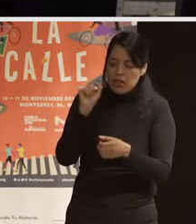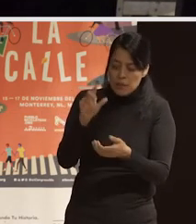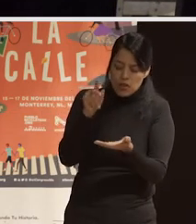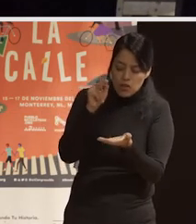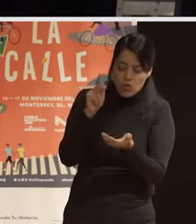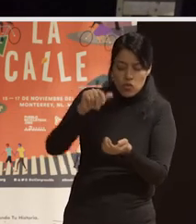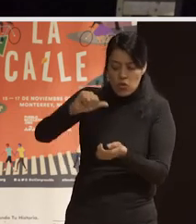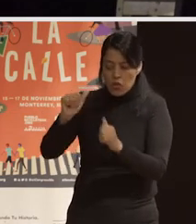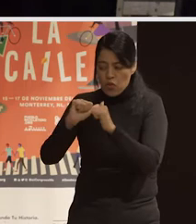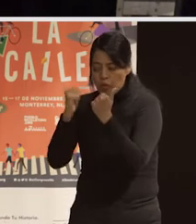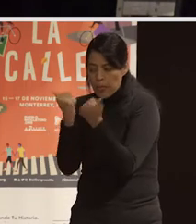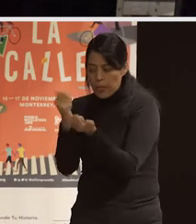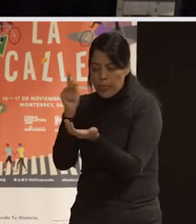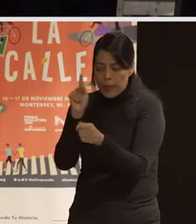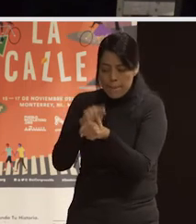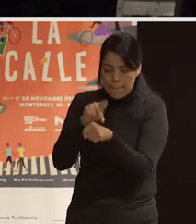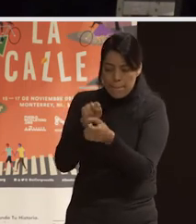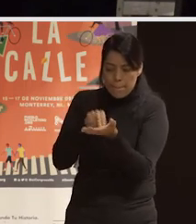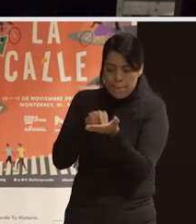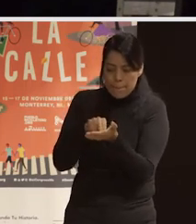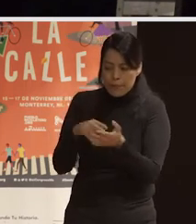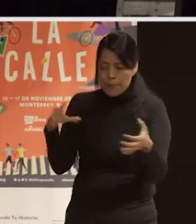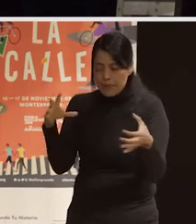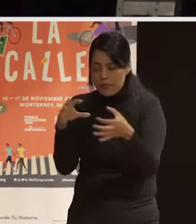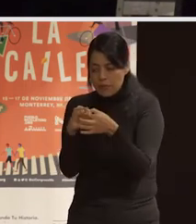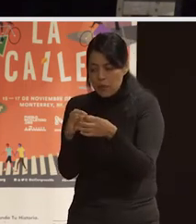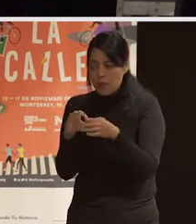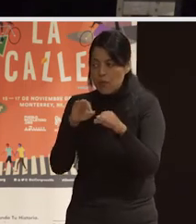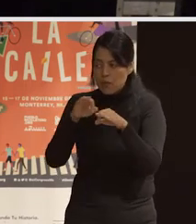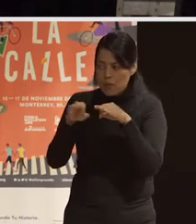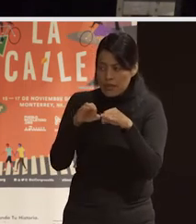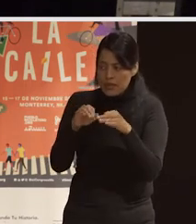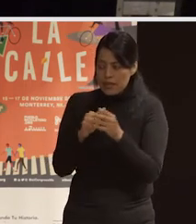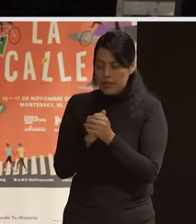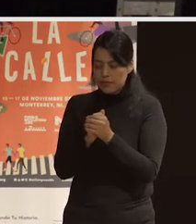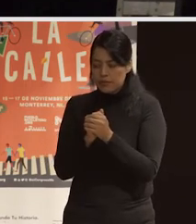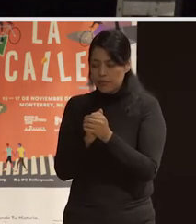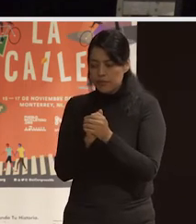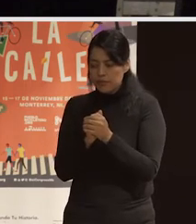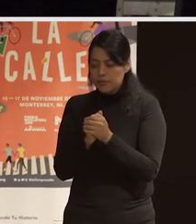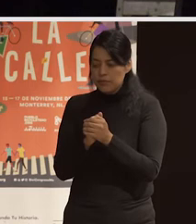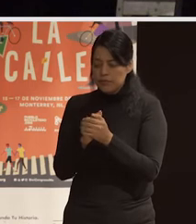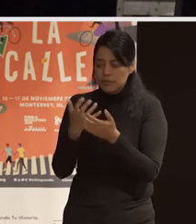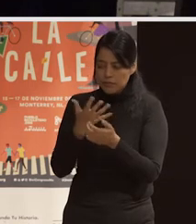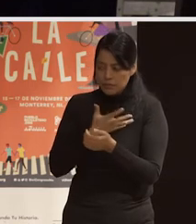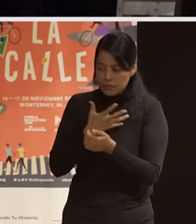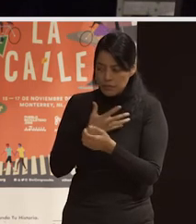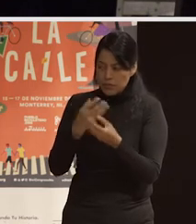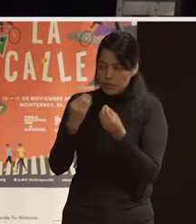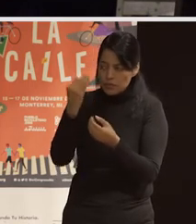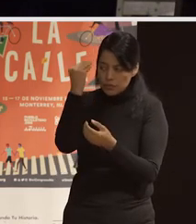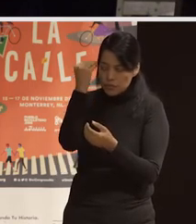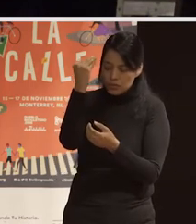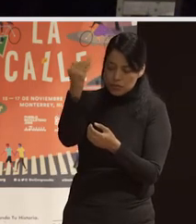comité fronterizo de obreras es de los organismos laborales que llevan mucho tiempo